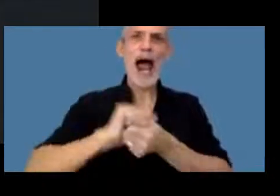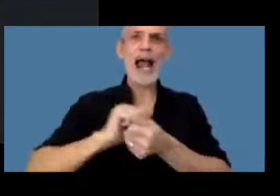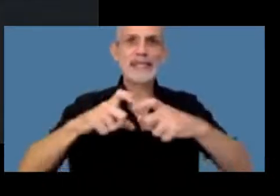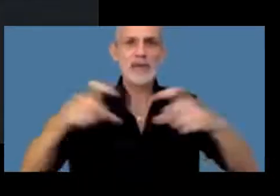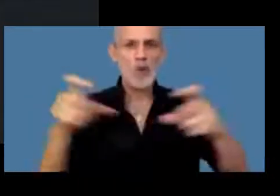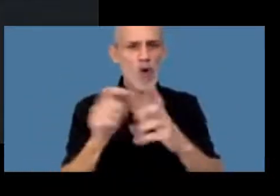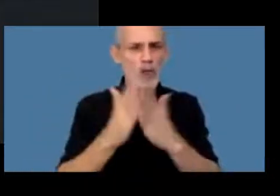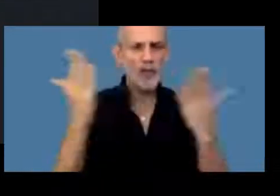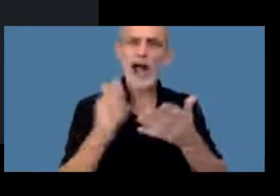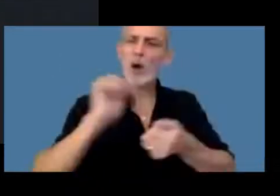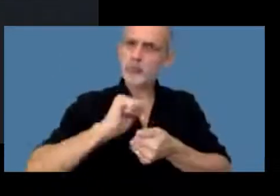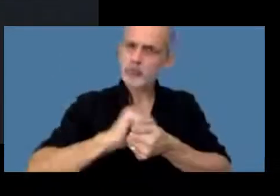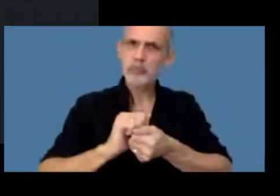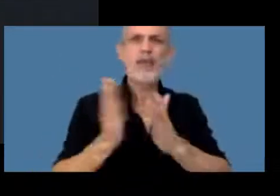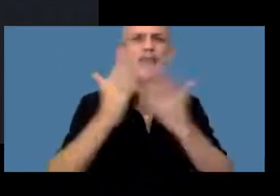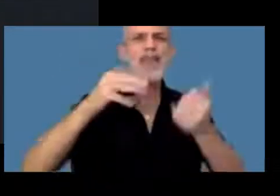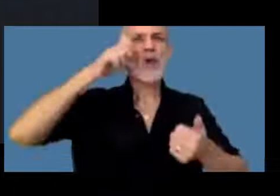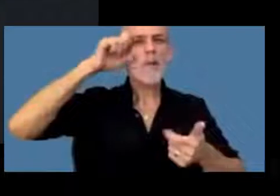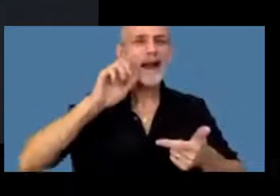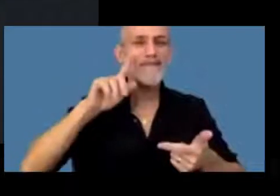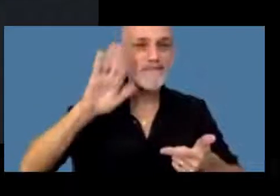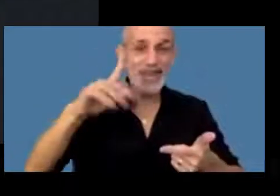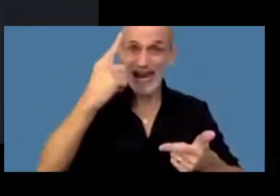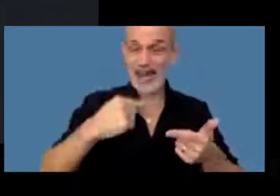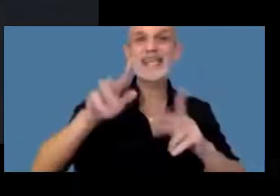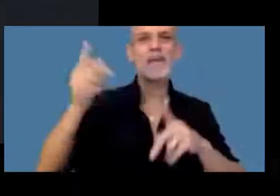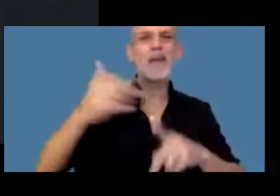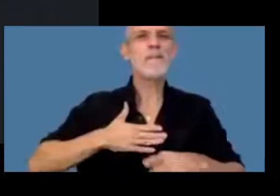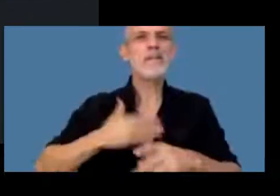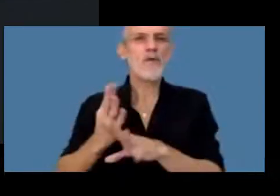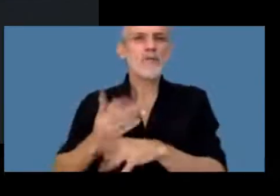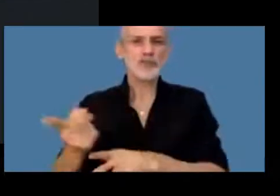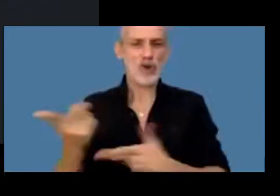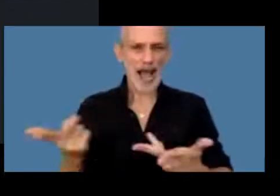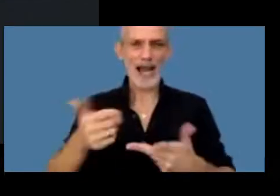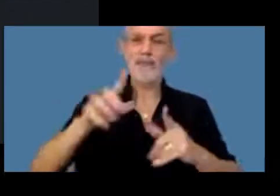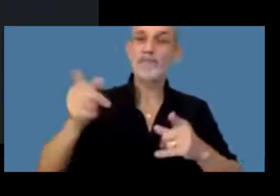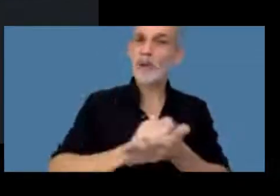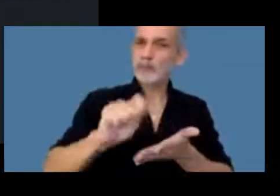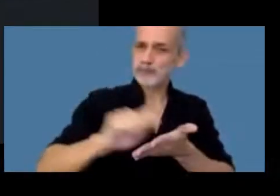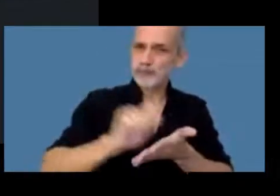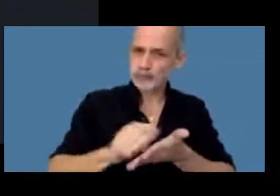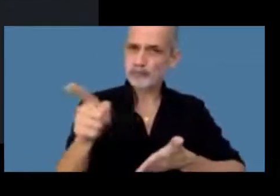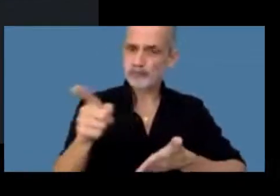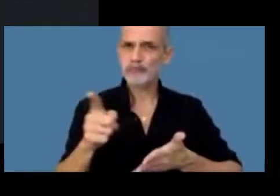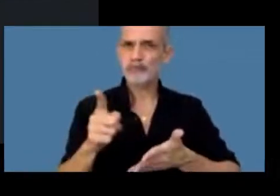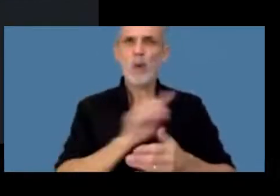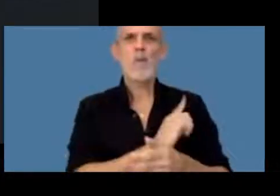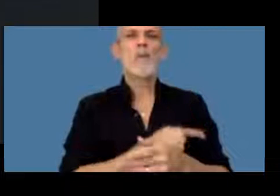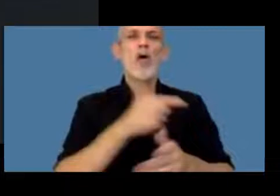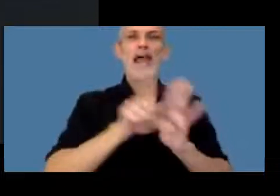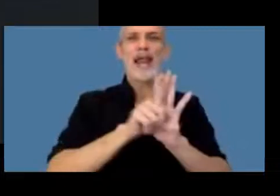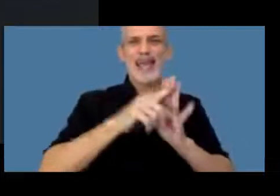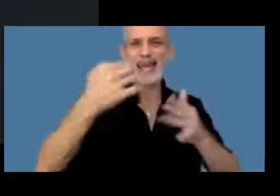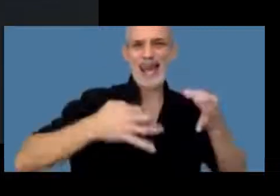publicados en el diario Perfil y en iProfesional. Ha sido autor en el Poder Legislativo Nacional